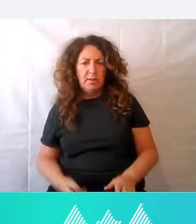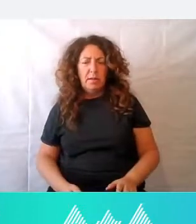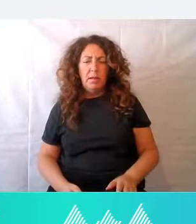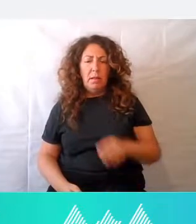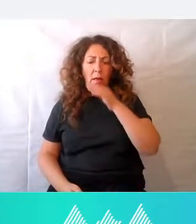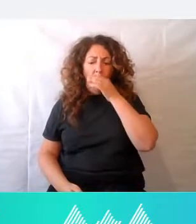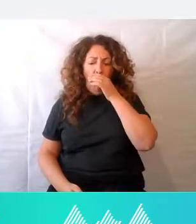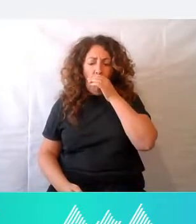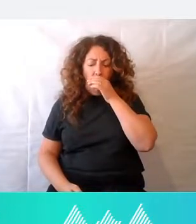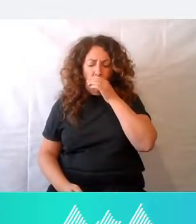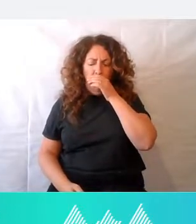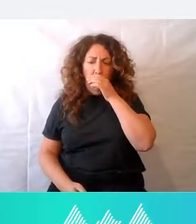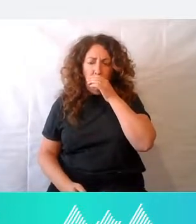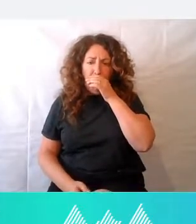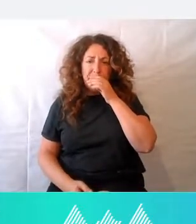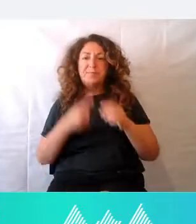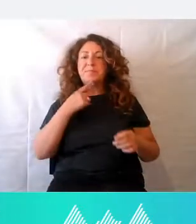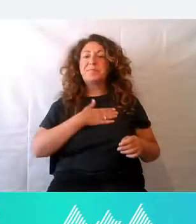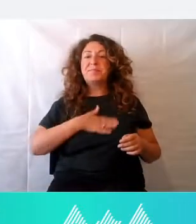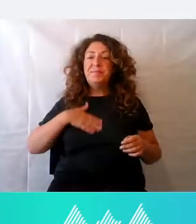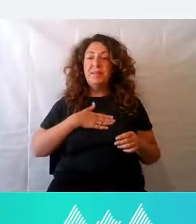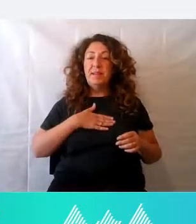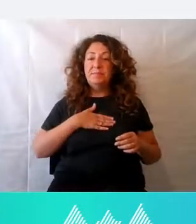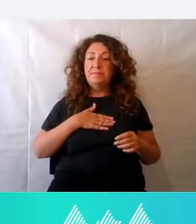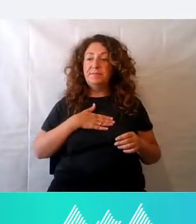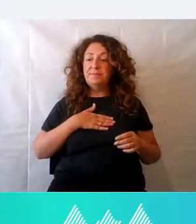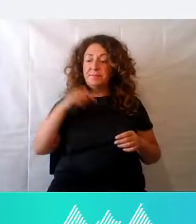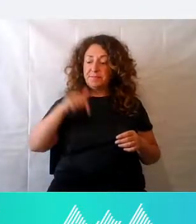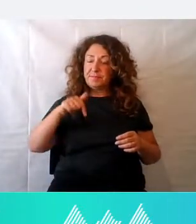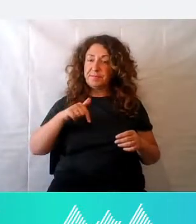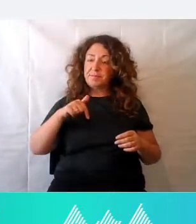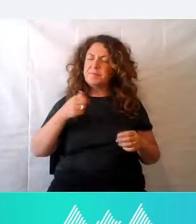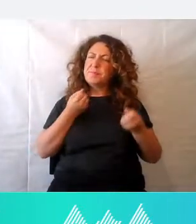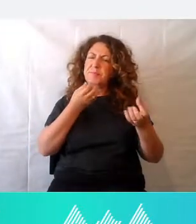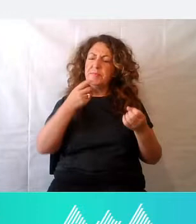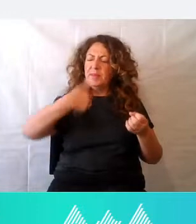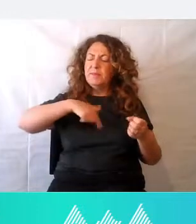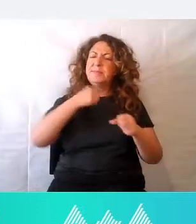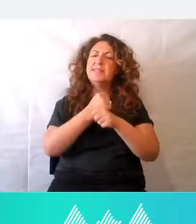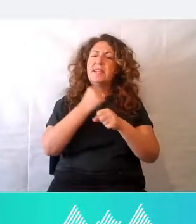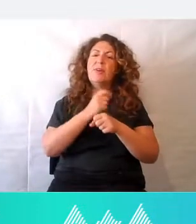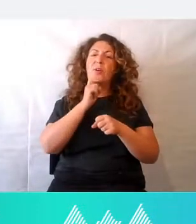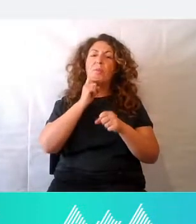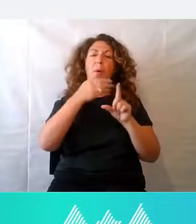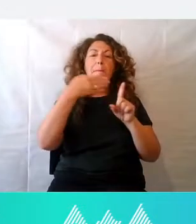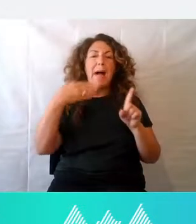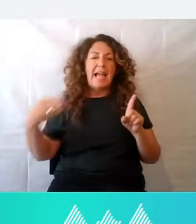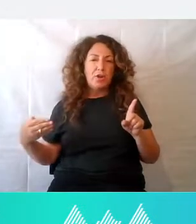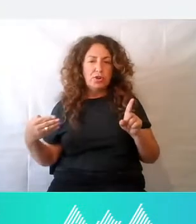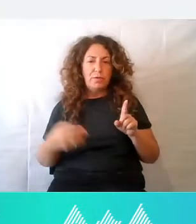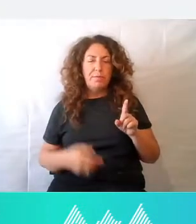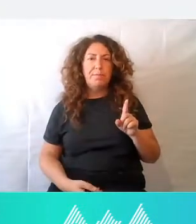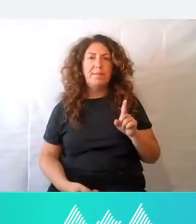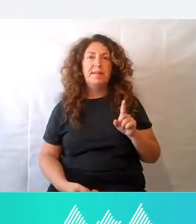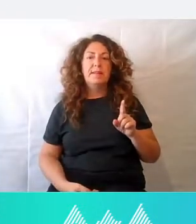un placer estar con vosotros esta mañana para compartirlos como estamos trabajando desde microsoft con y si me